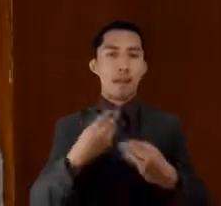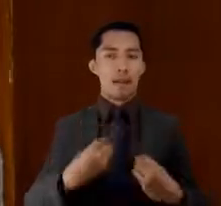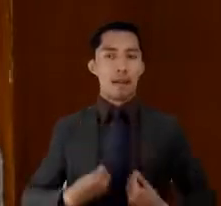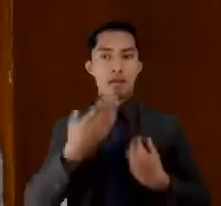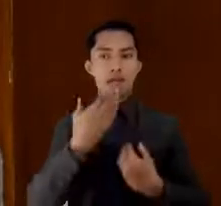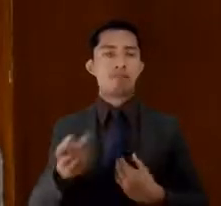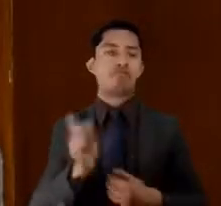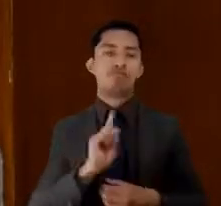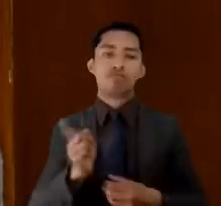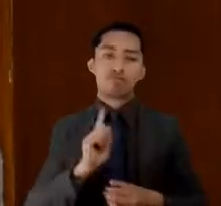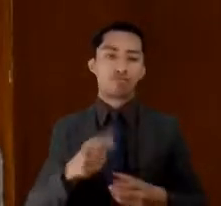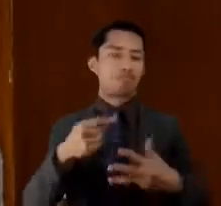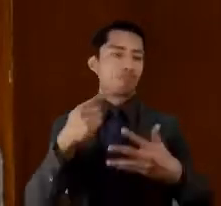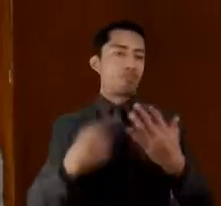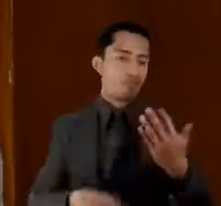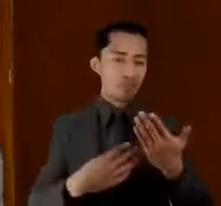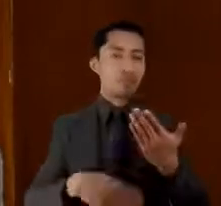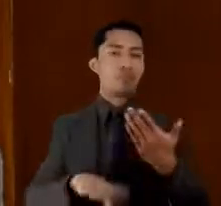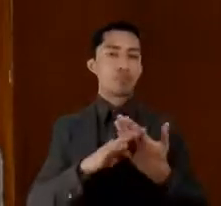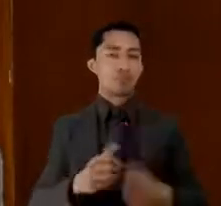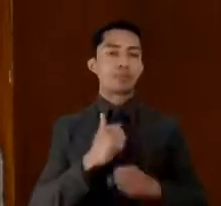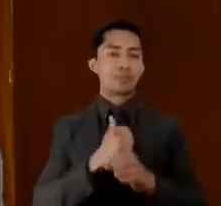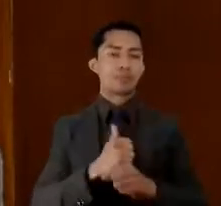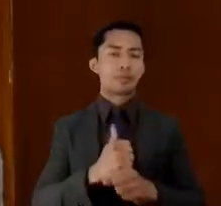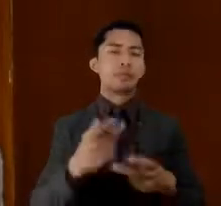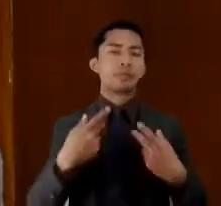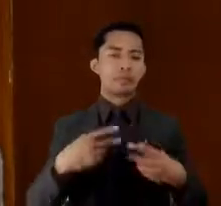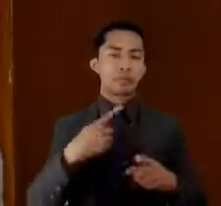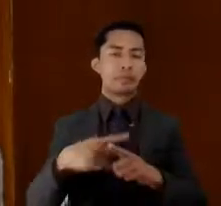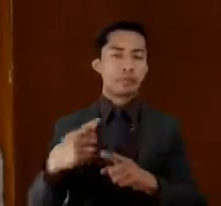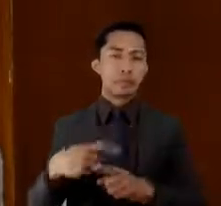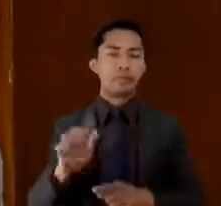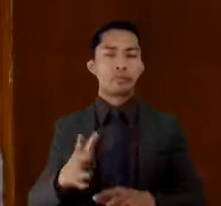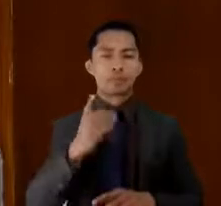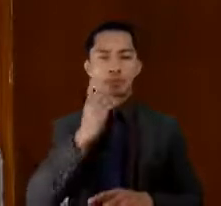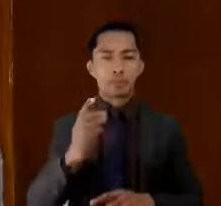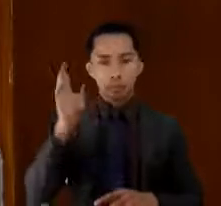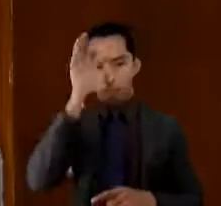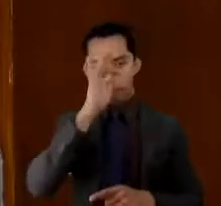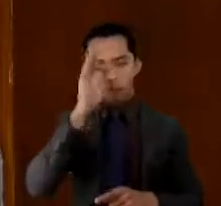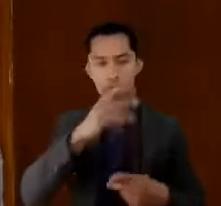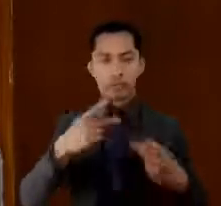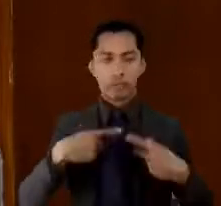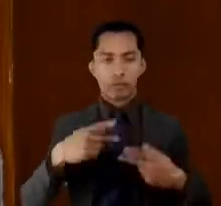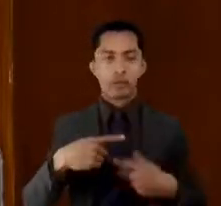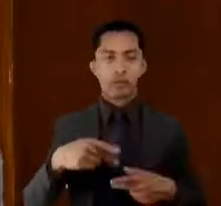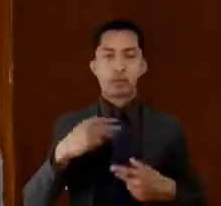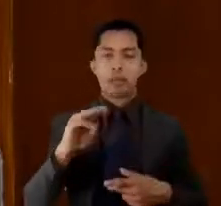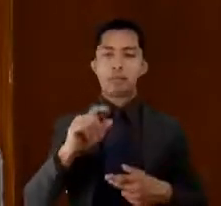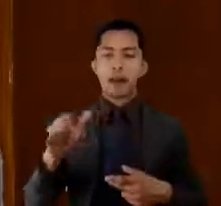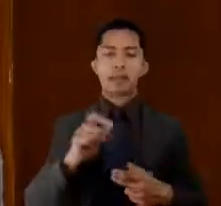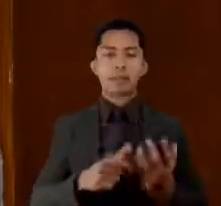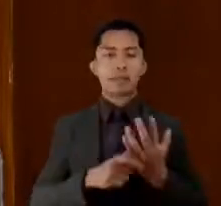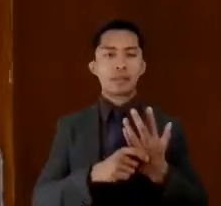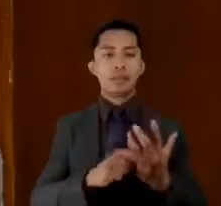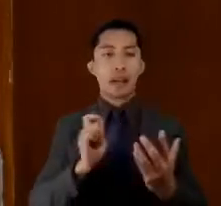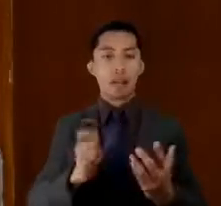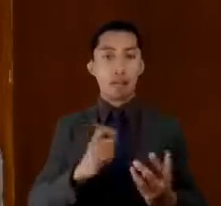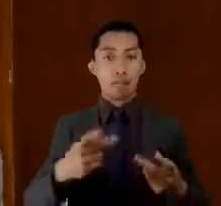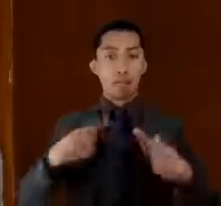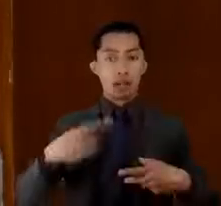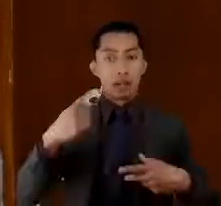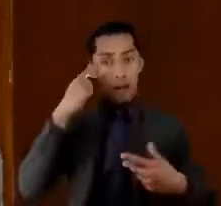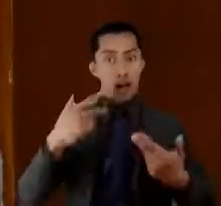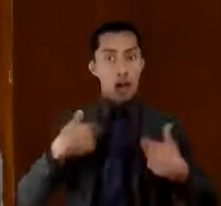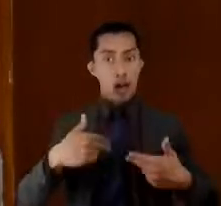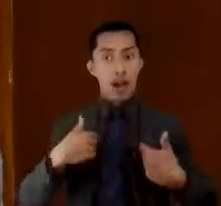de muchas personas. Y también, como decía el filósofo Karl Marx, no es la conciencia del hombre la